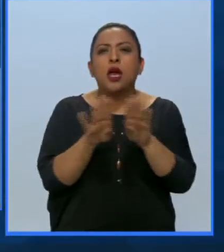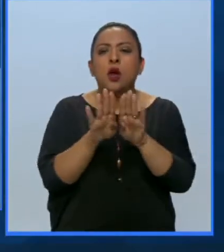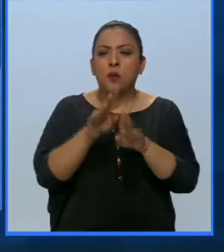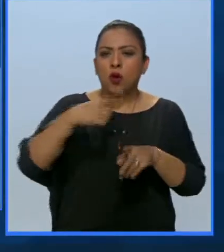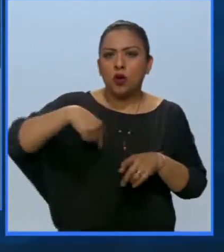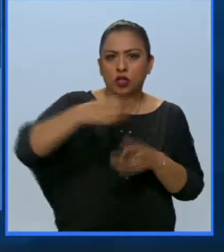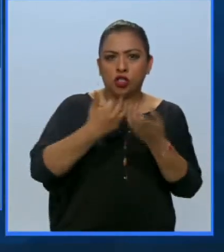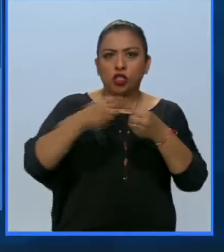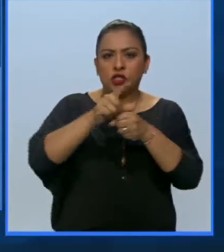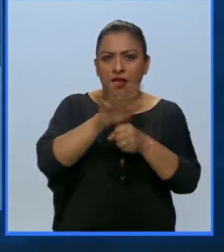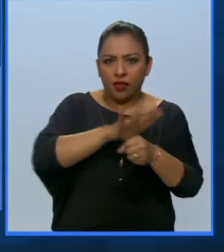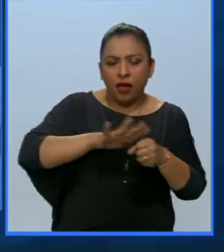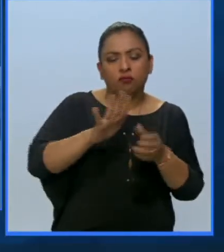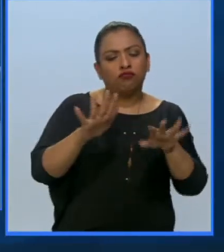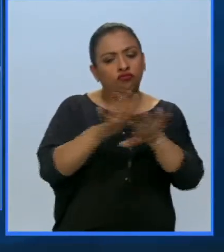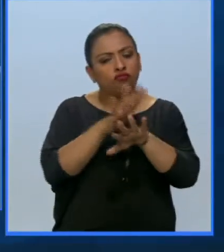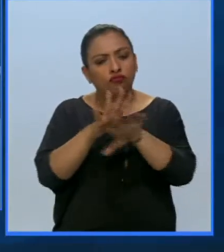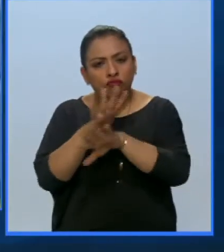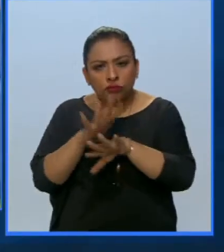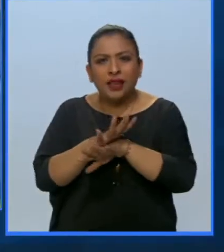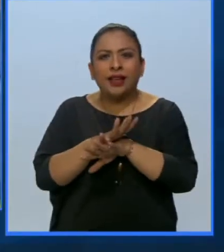nosotros como sociedad.